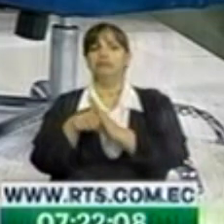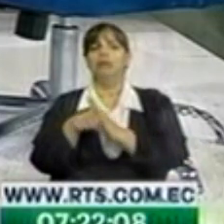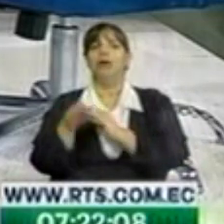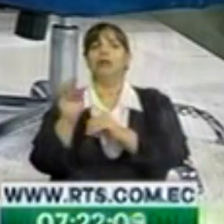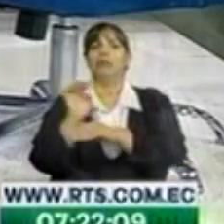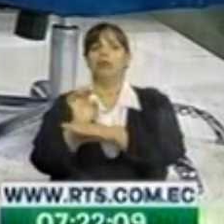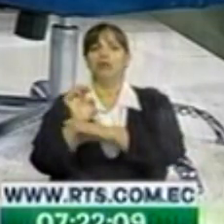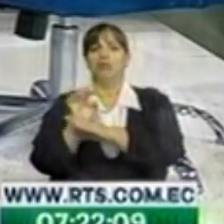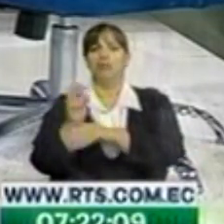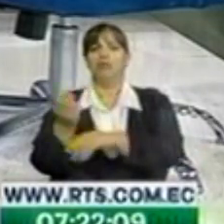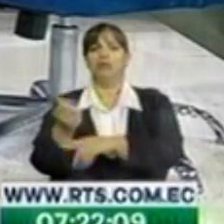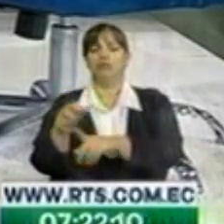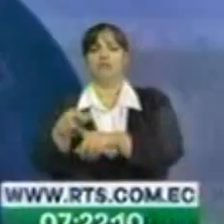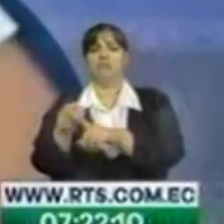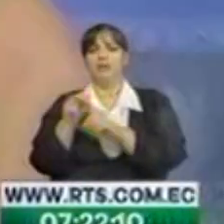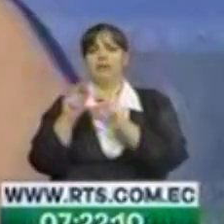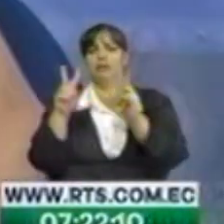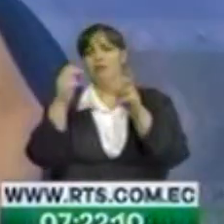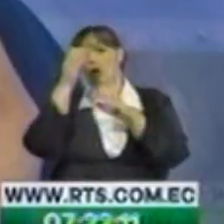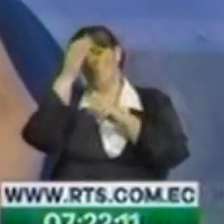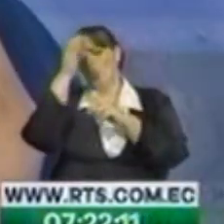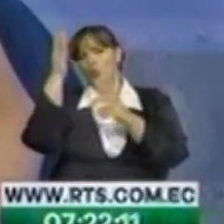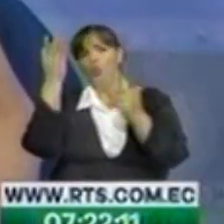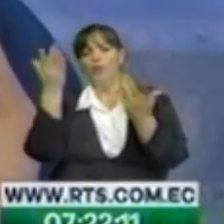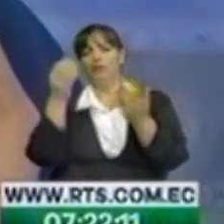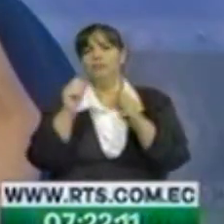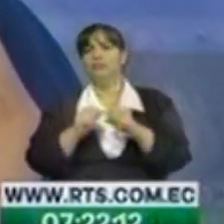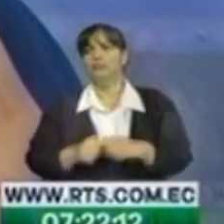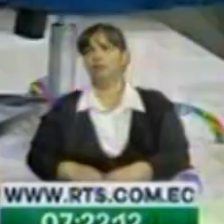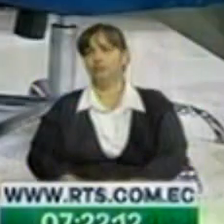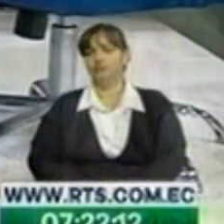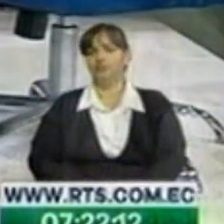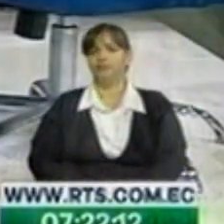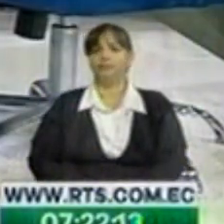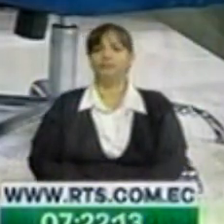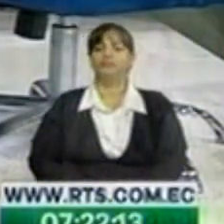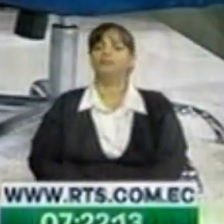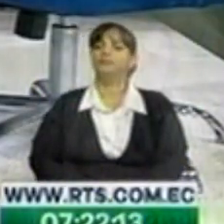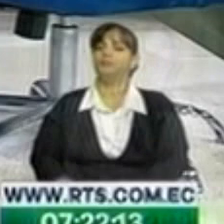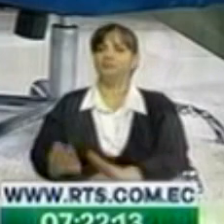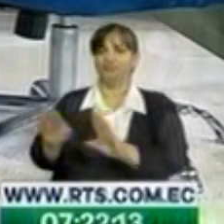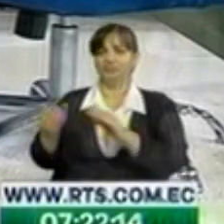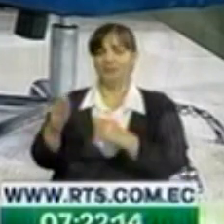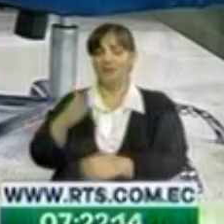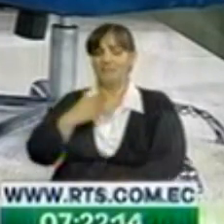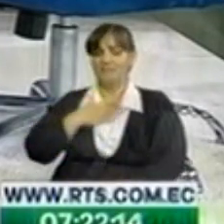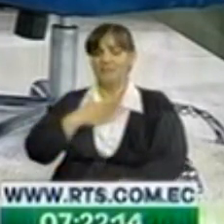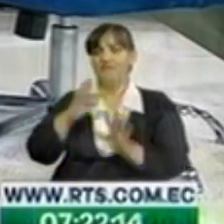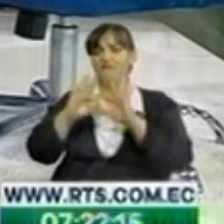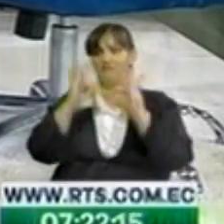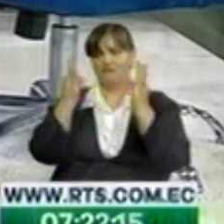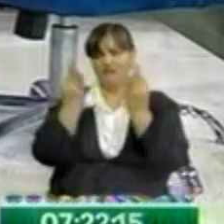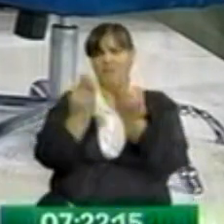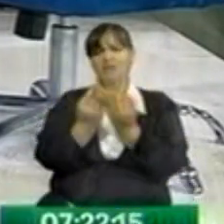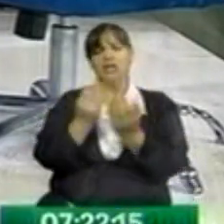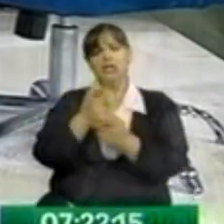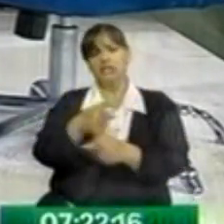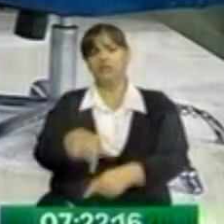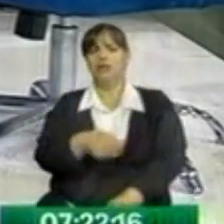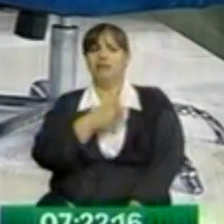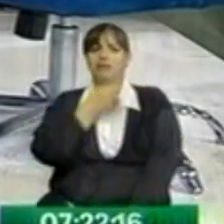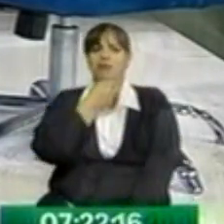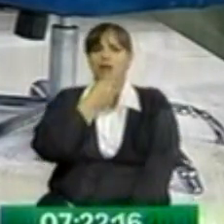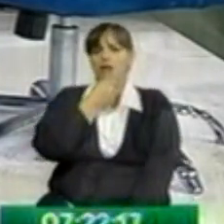unas iniciativas extraordinarias. En mi familia hay artistas, escultores, poetas, músicos,